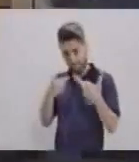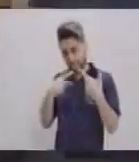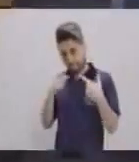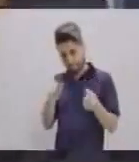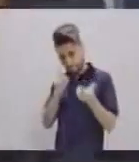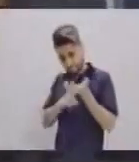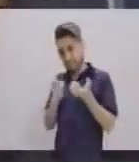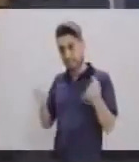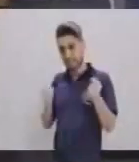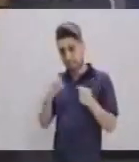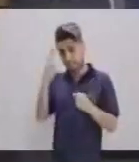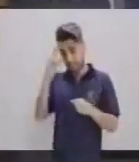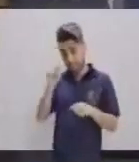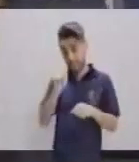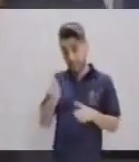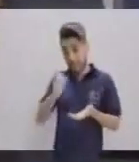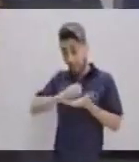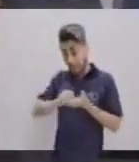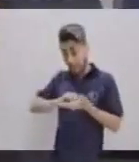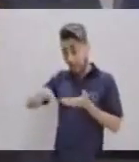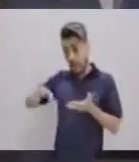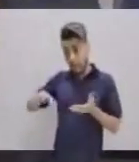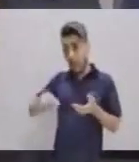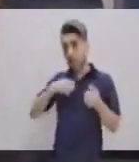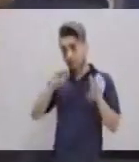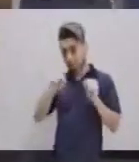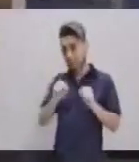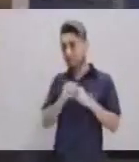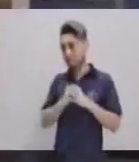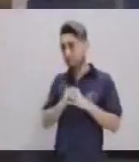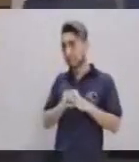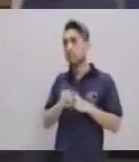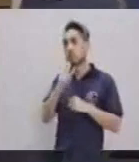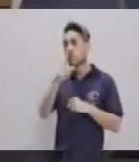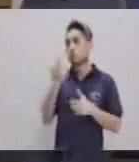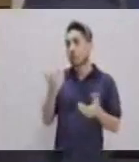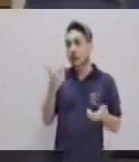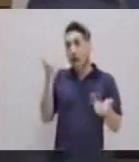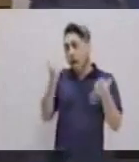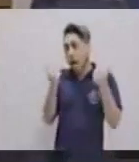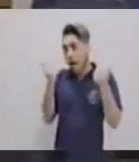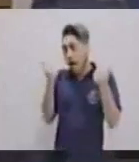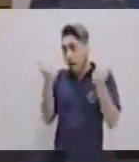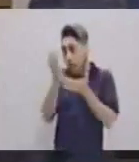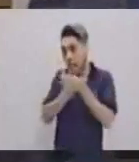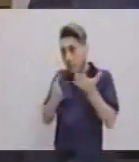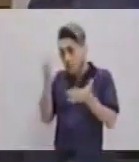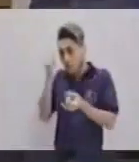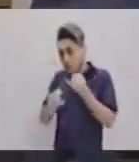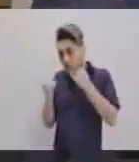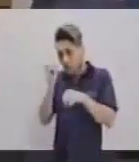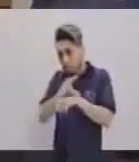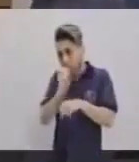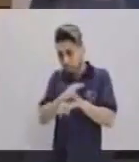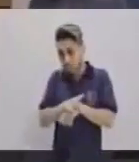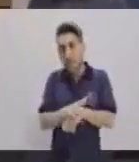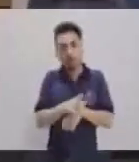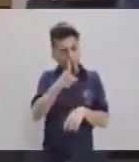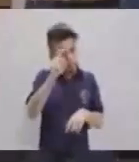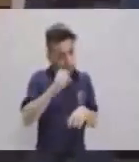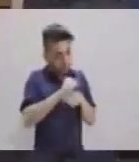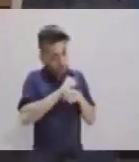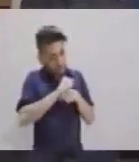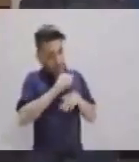Recuerden a todos en casa utilizar bastante agua y jabón para hacer esto. Profe, ¿tiene alguna última recomendación para nosotros? Seguir practicando lo que son